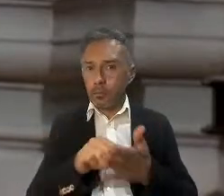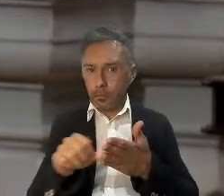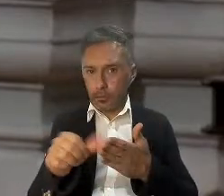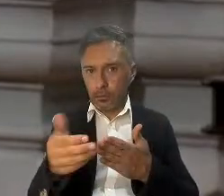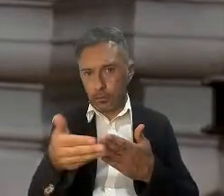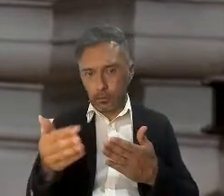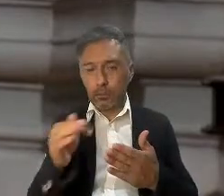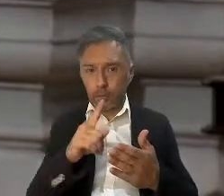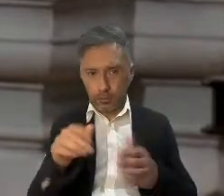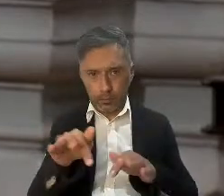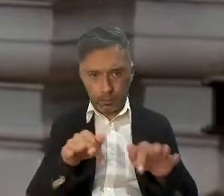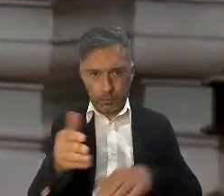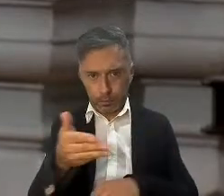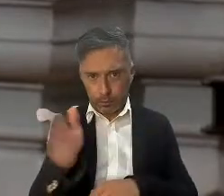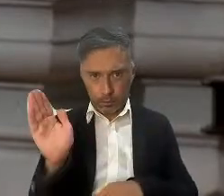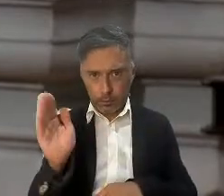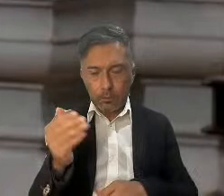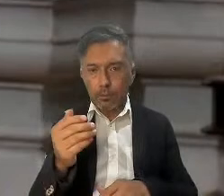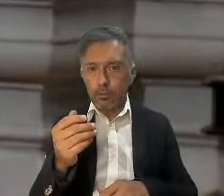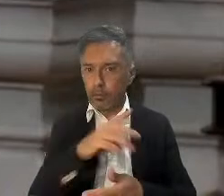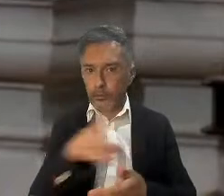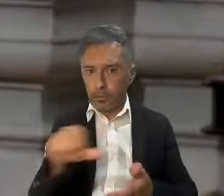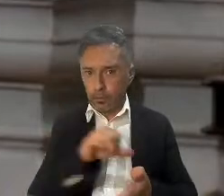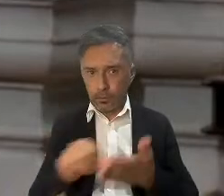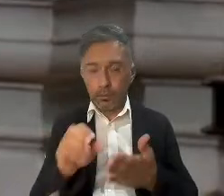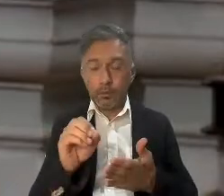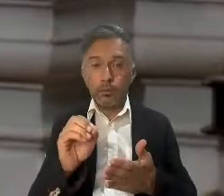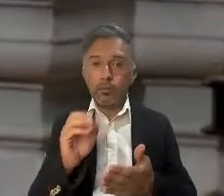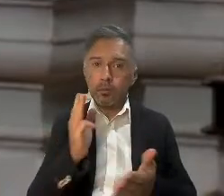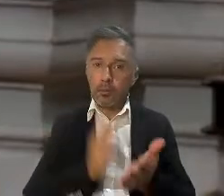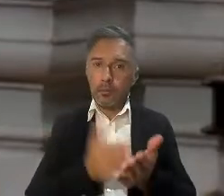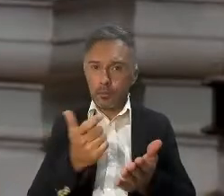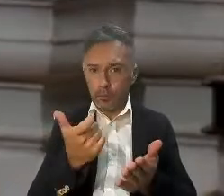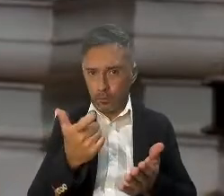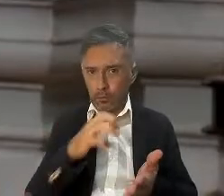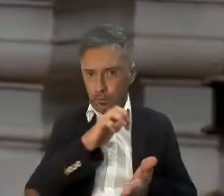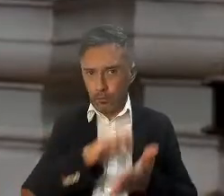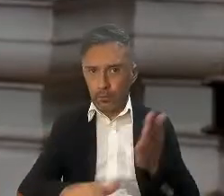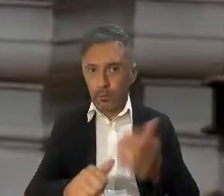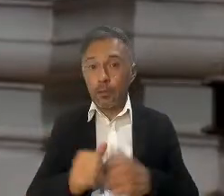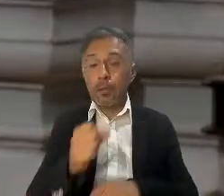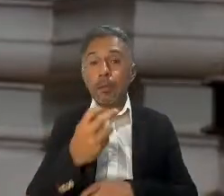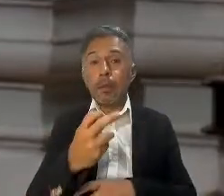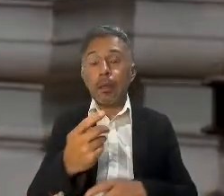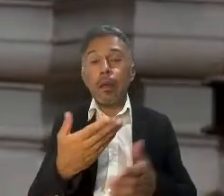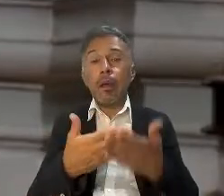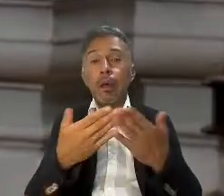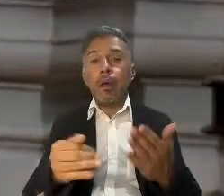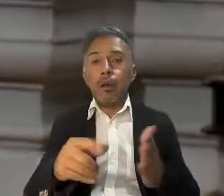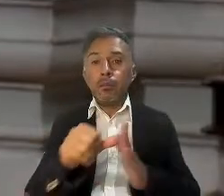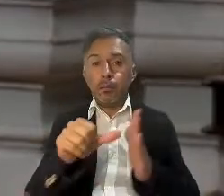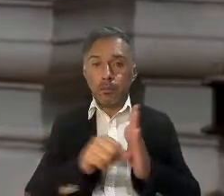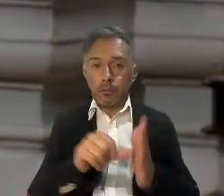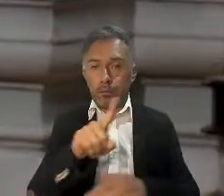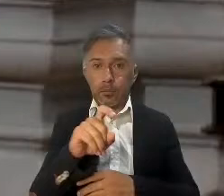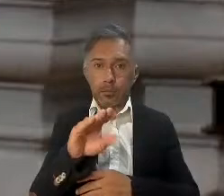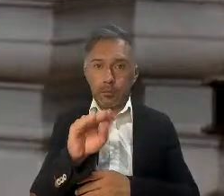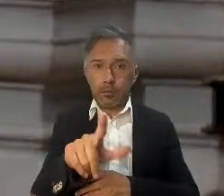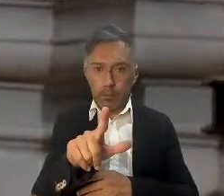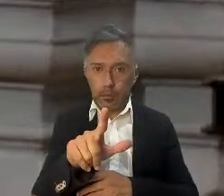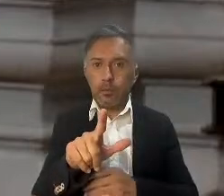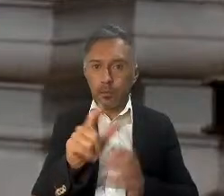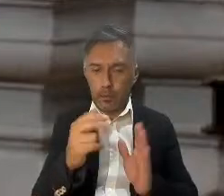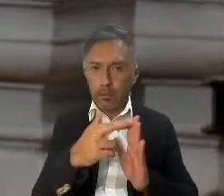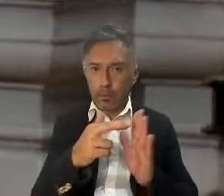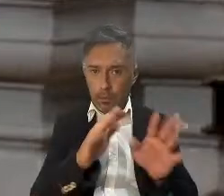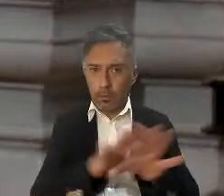así como sanciones económicas por ello se propone reformar el artículo 197 así como adicionar el